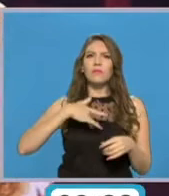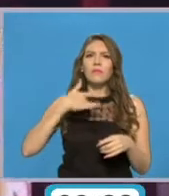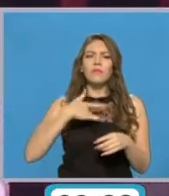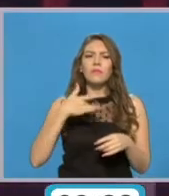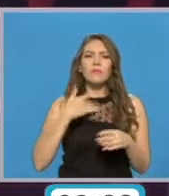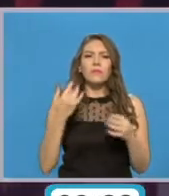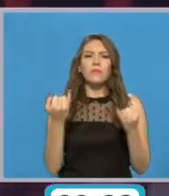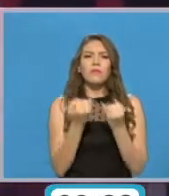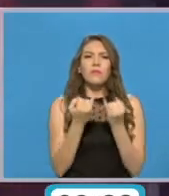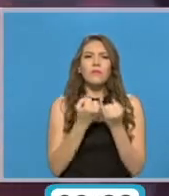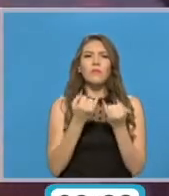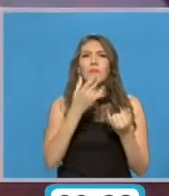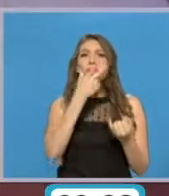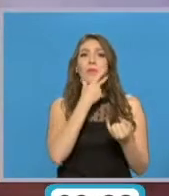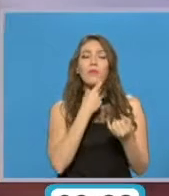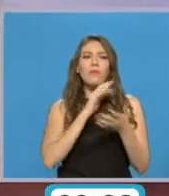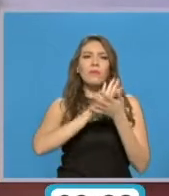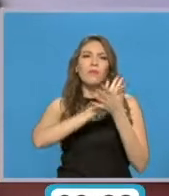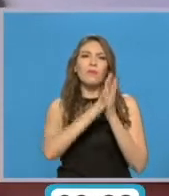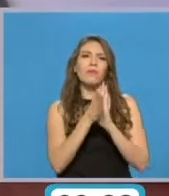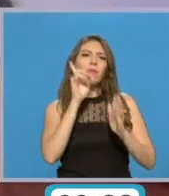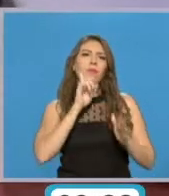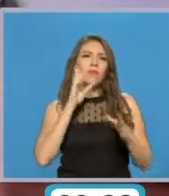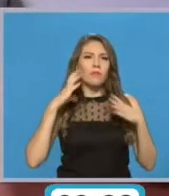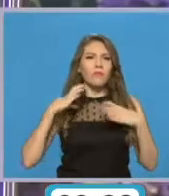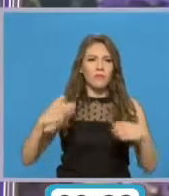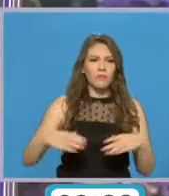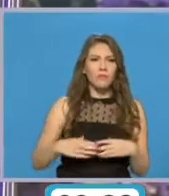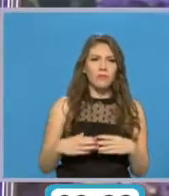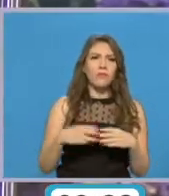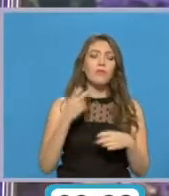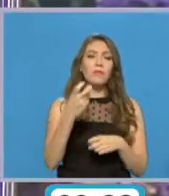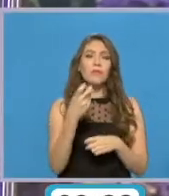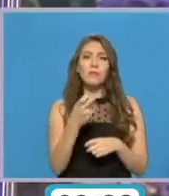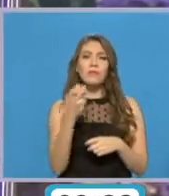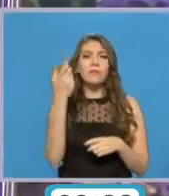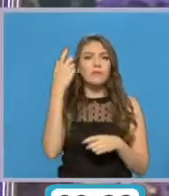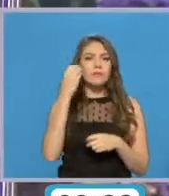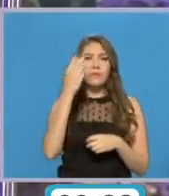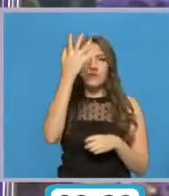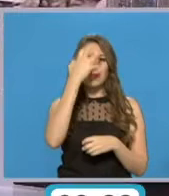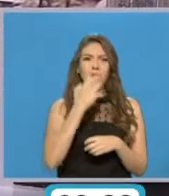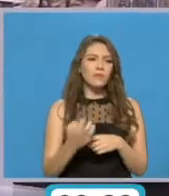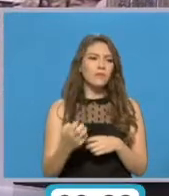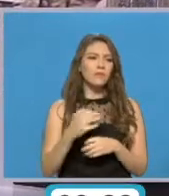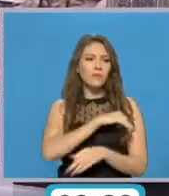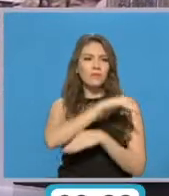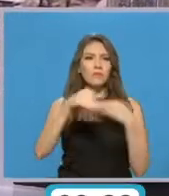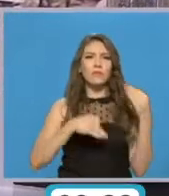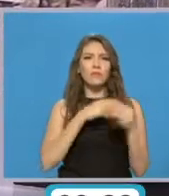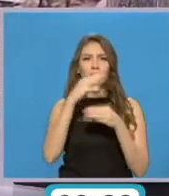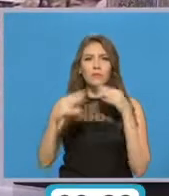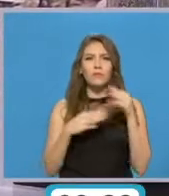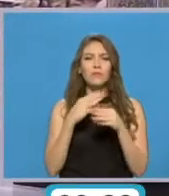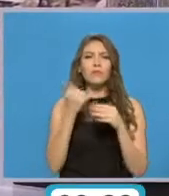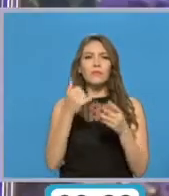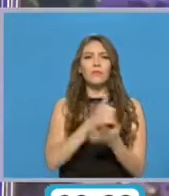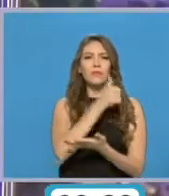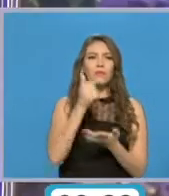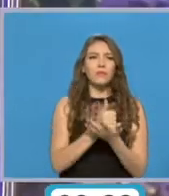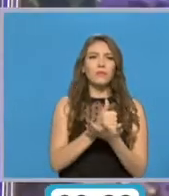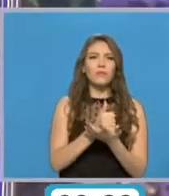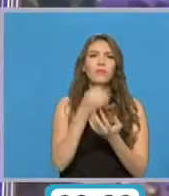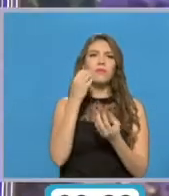la transexualidad? Y bueno, pues esto desafortunadamente en prácticamente todo el mundo y en sociedades mucho